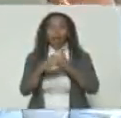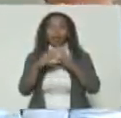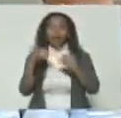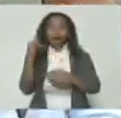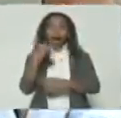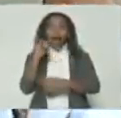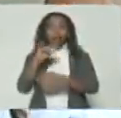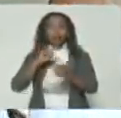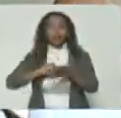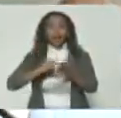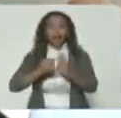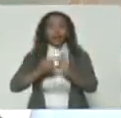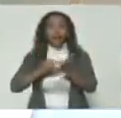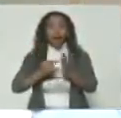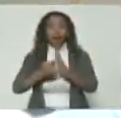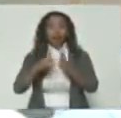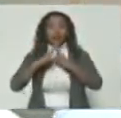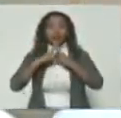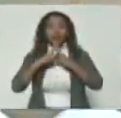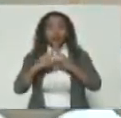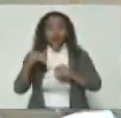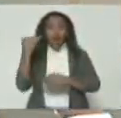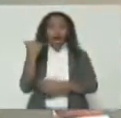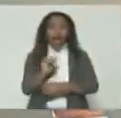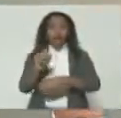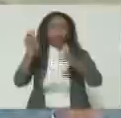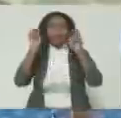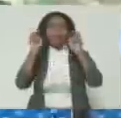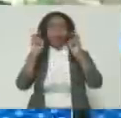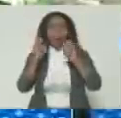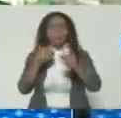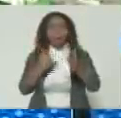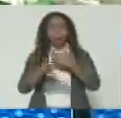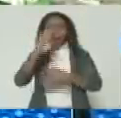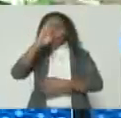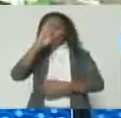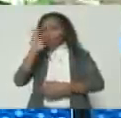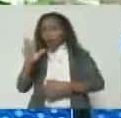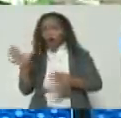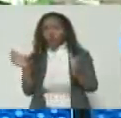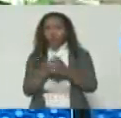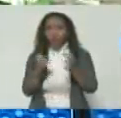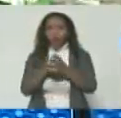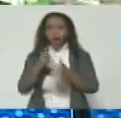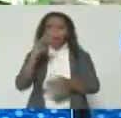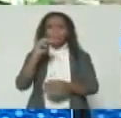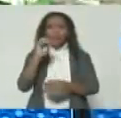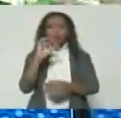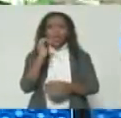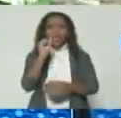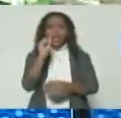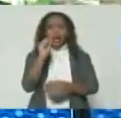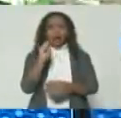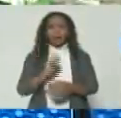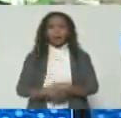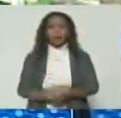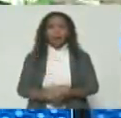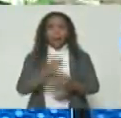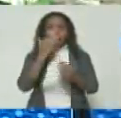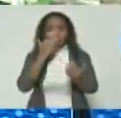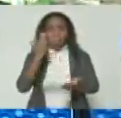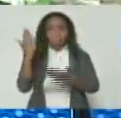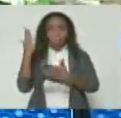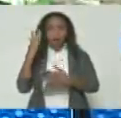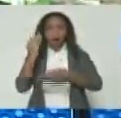su significado, todo tiene su concepto. Vámonos directamente al sector de la Morita, para que veamos